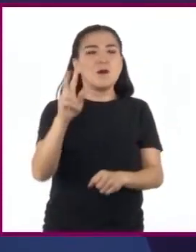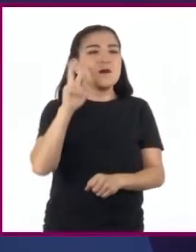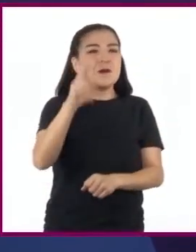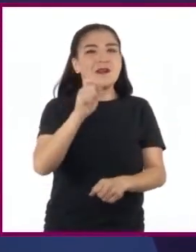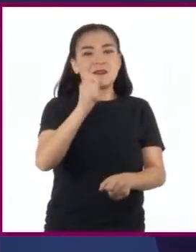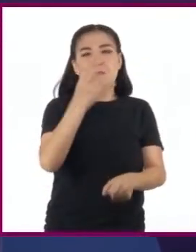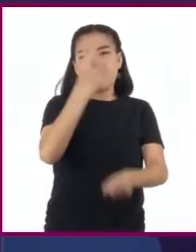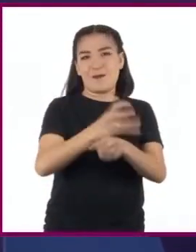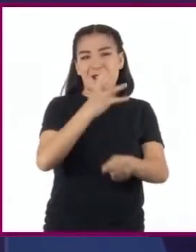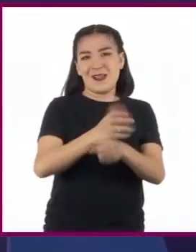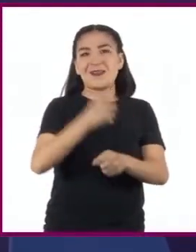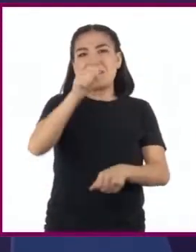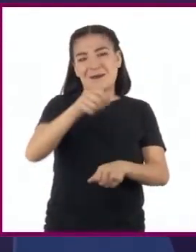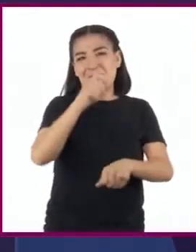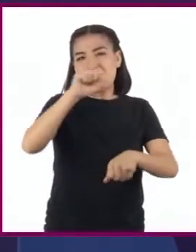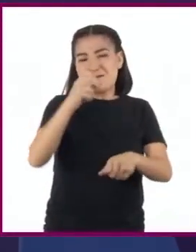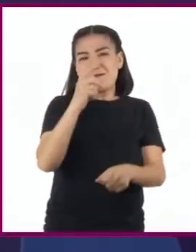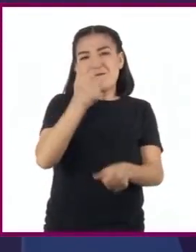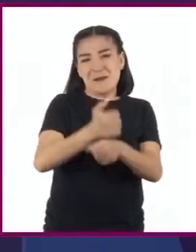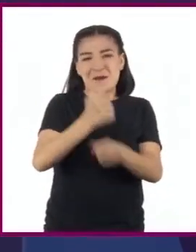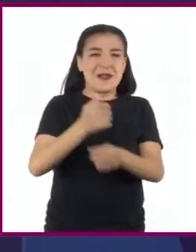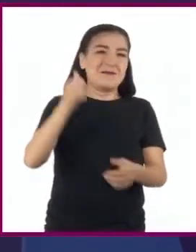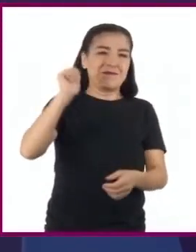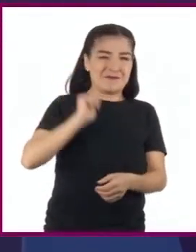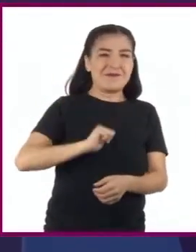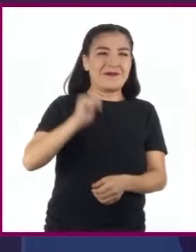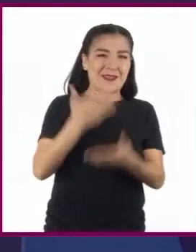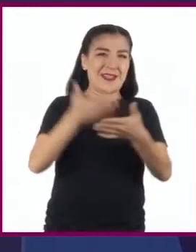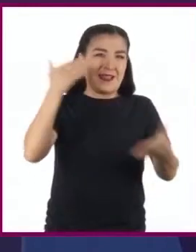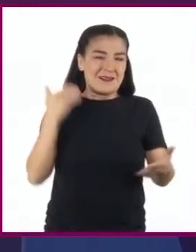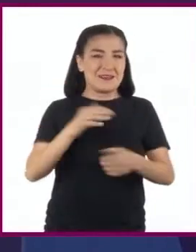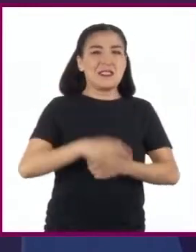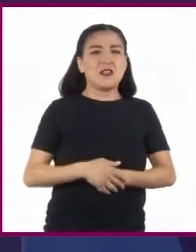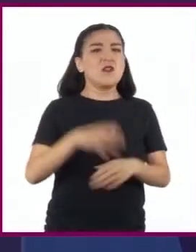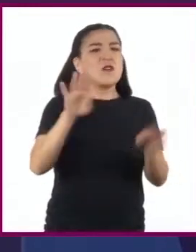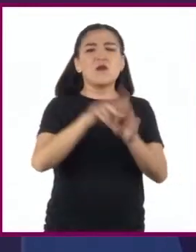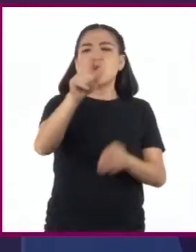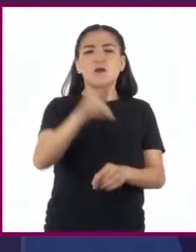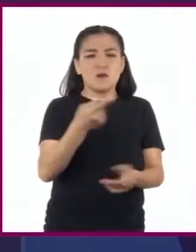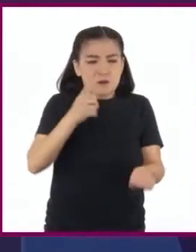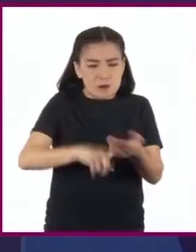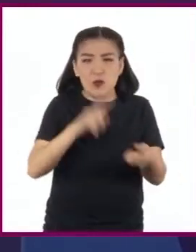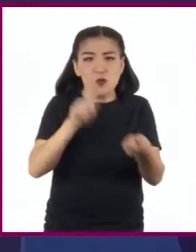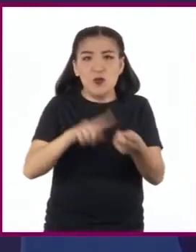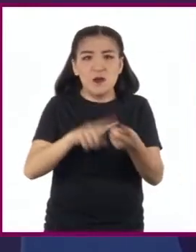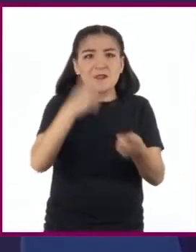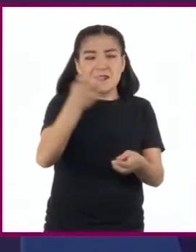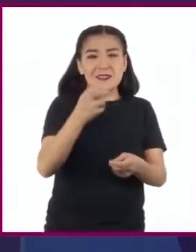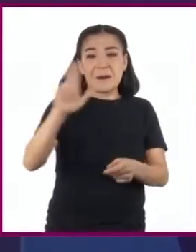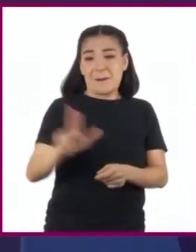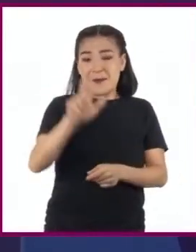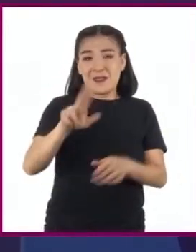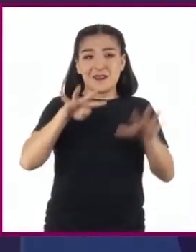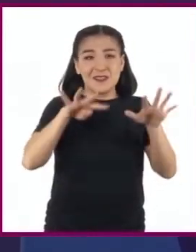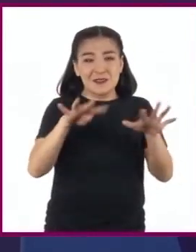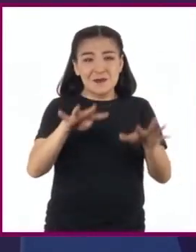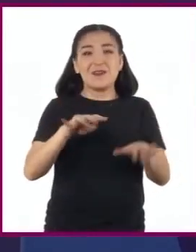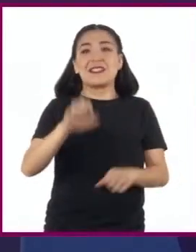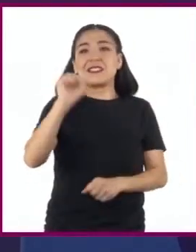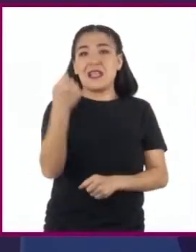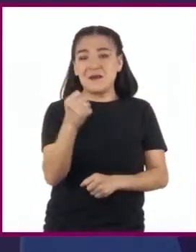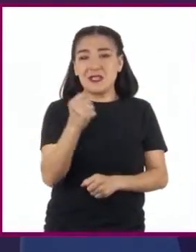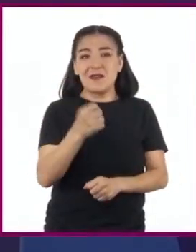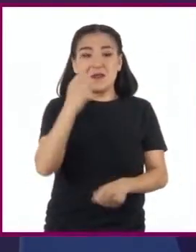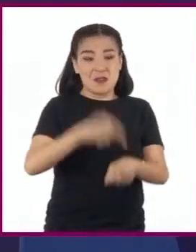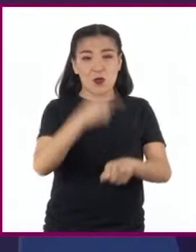grado de primaria. ¿Cómo fue su experiencia en aquel momento? ¿Dónde estaban aquel martes 19 de septiembre a